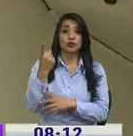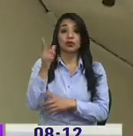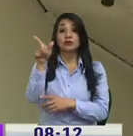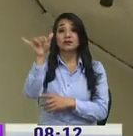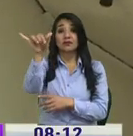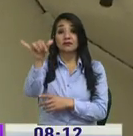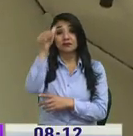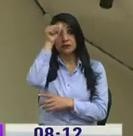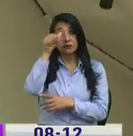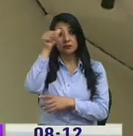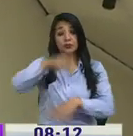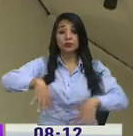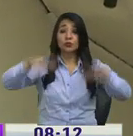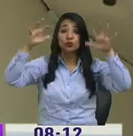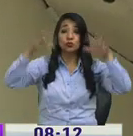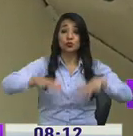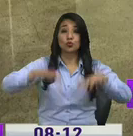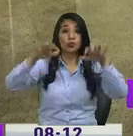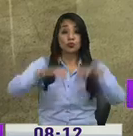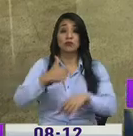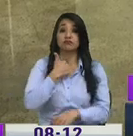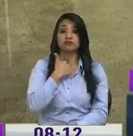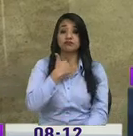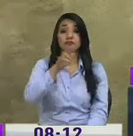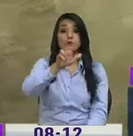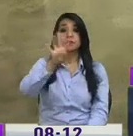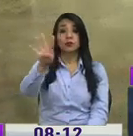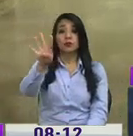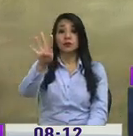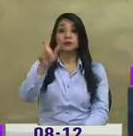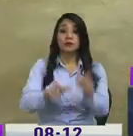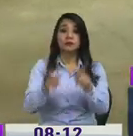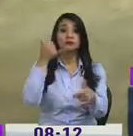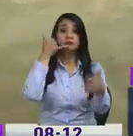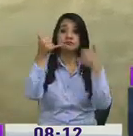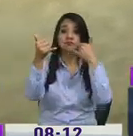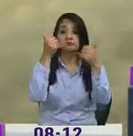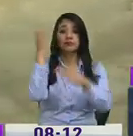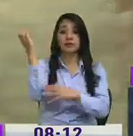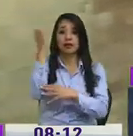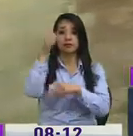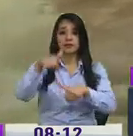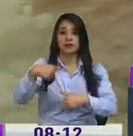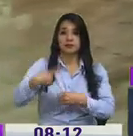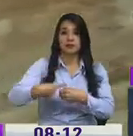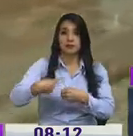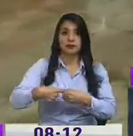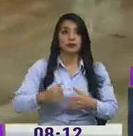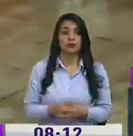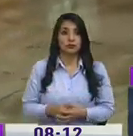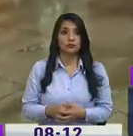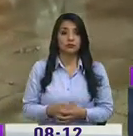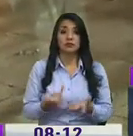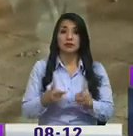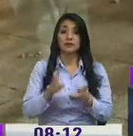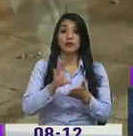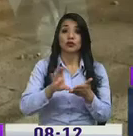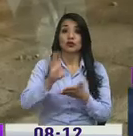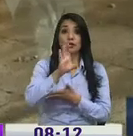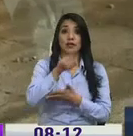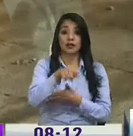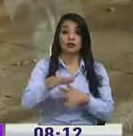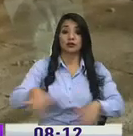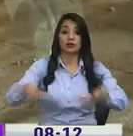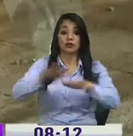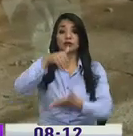intensas precipitaciones ocasionaron 34 emergencias en el distrito metropolitano. Entre ellas, afectaciones en los colegios del casco